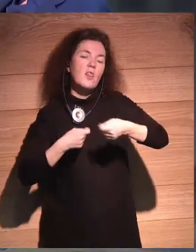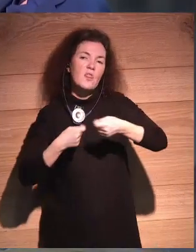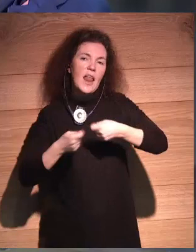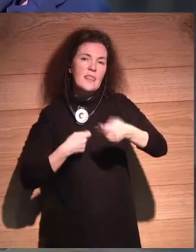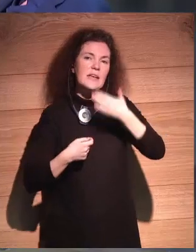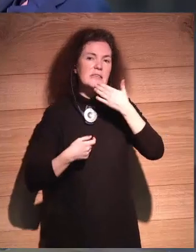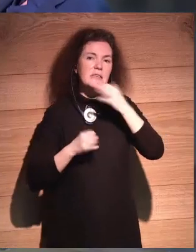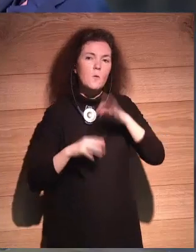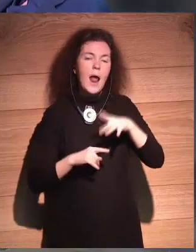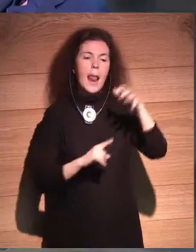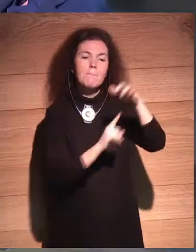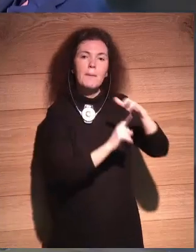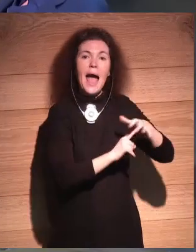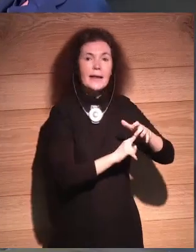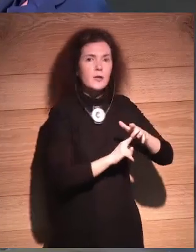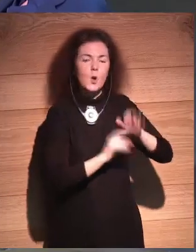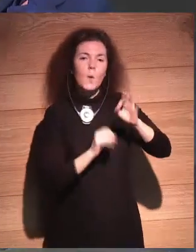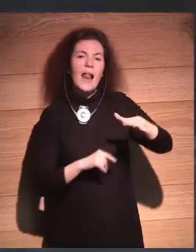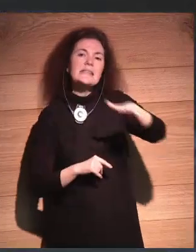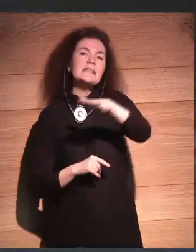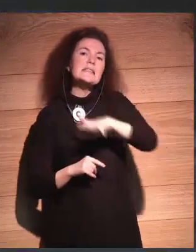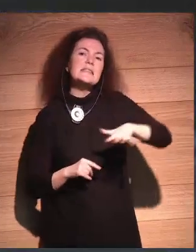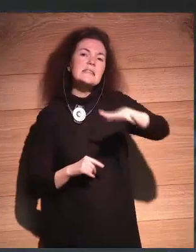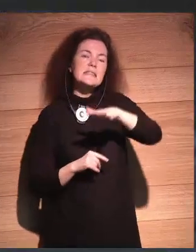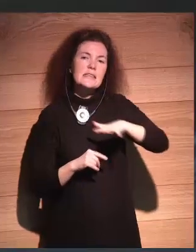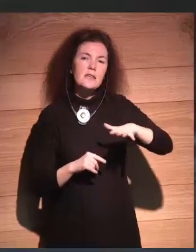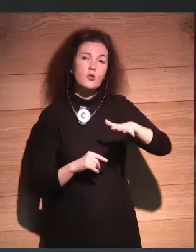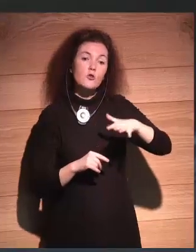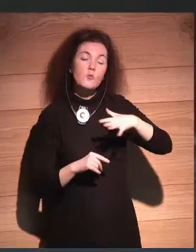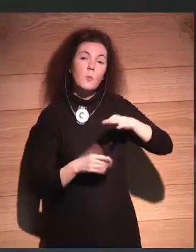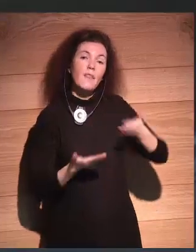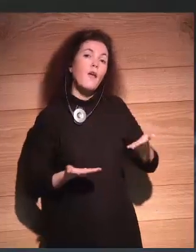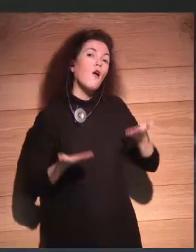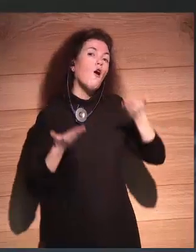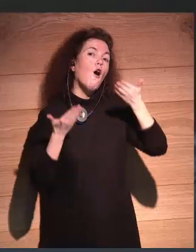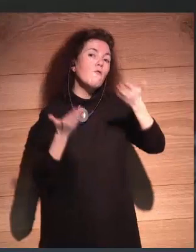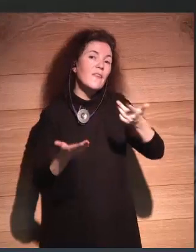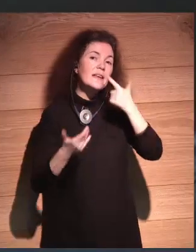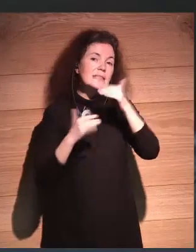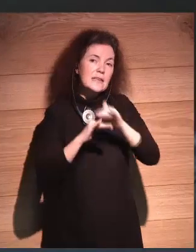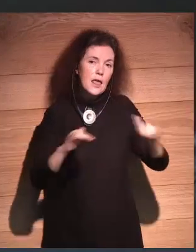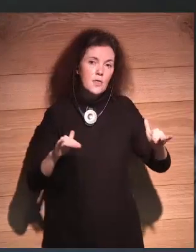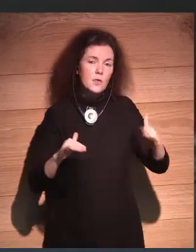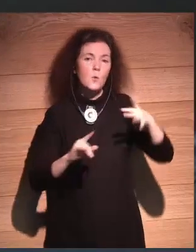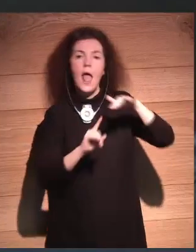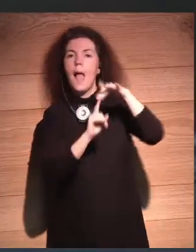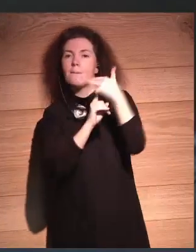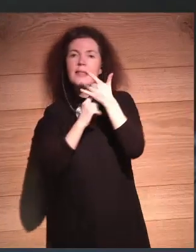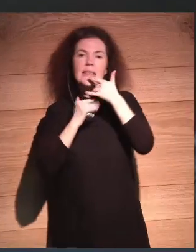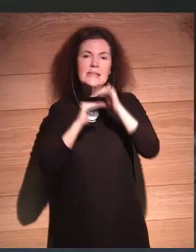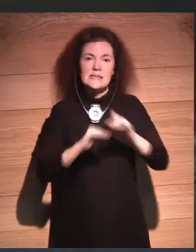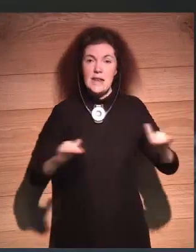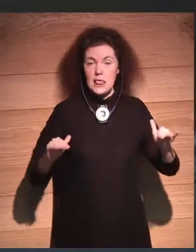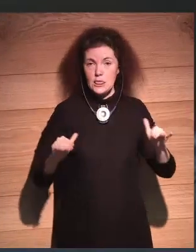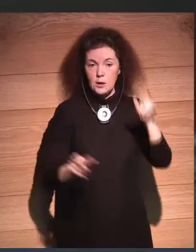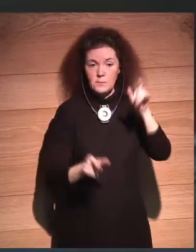no como, por ejemplo, parques, sino como sitios a los que pueden ofrecer silencio, un ambiente de silencio a